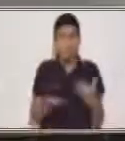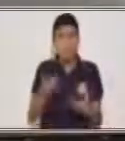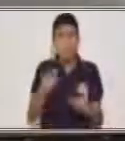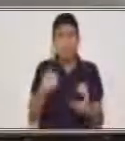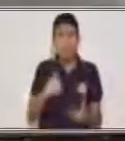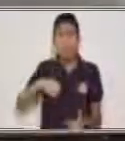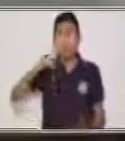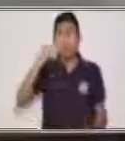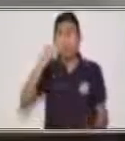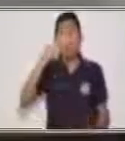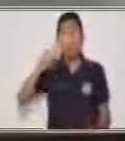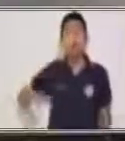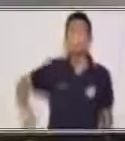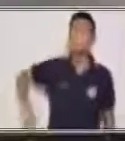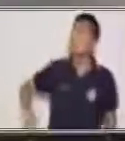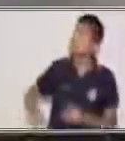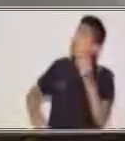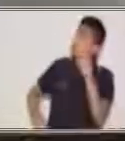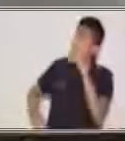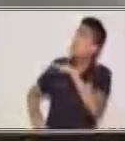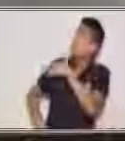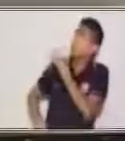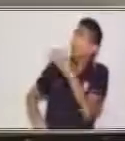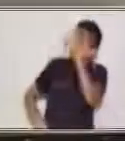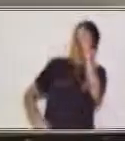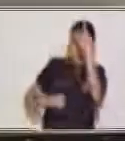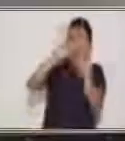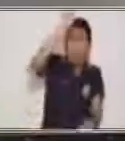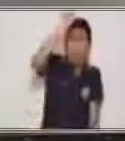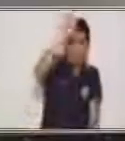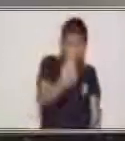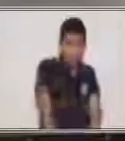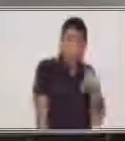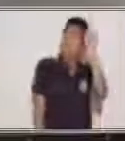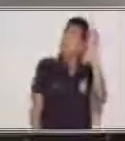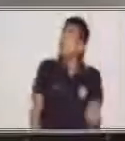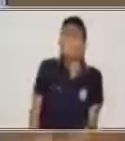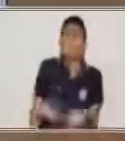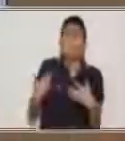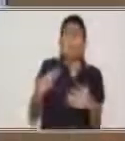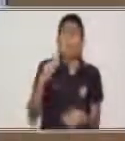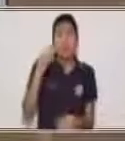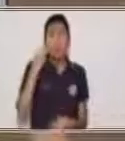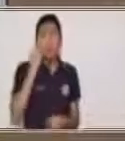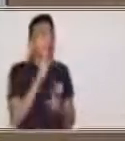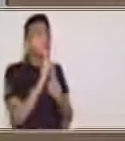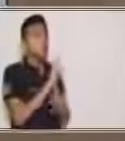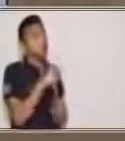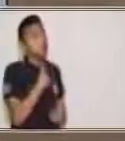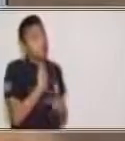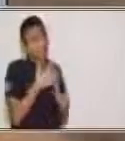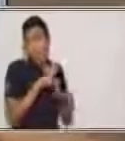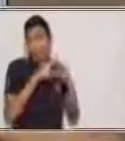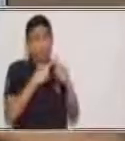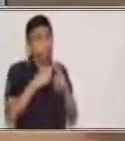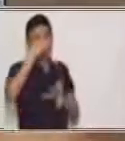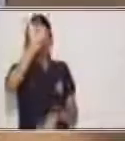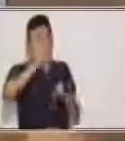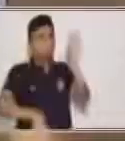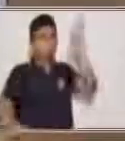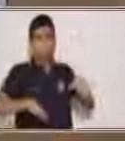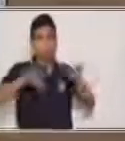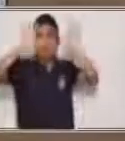haber contestado, porque va a llover. Entonces yo siempre tengo una duda. Todos los seres humanos, las personas, basamos